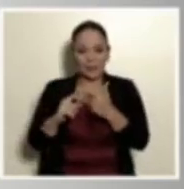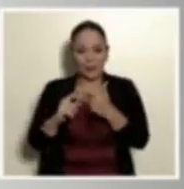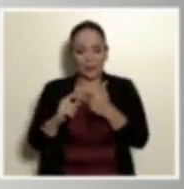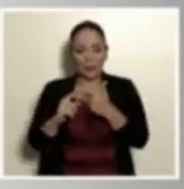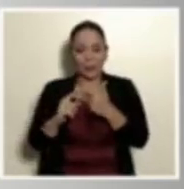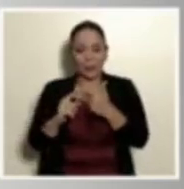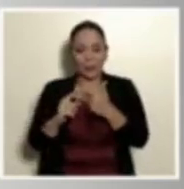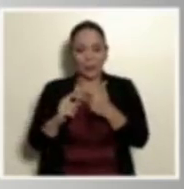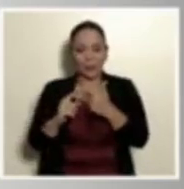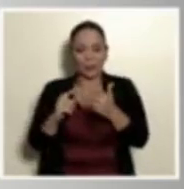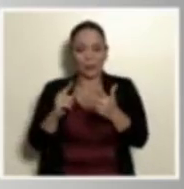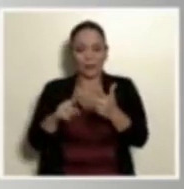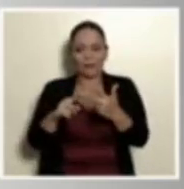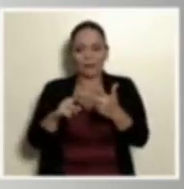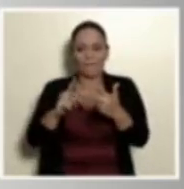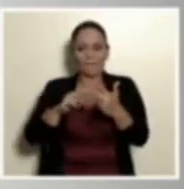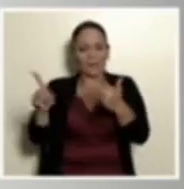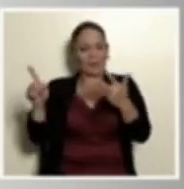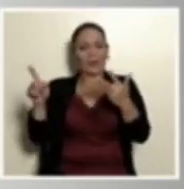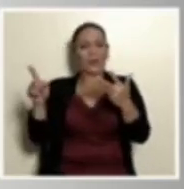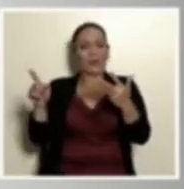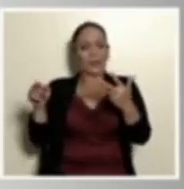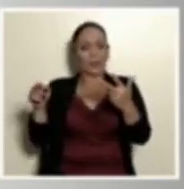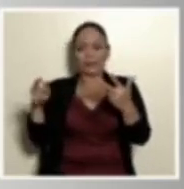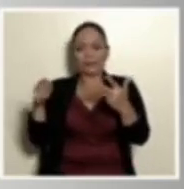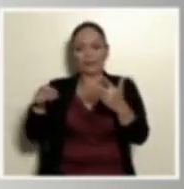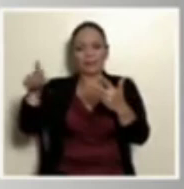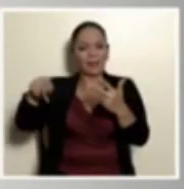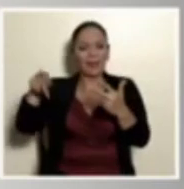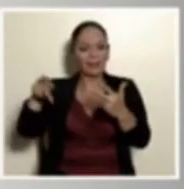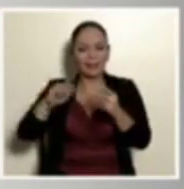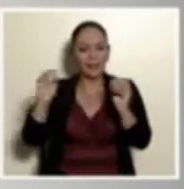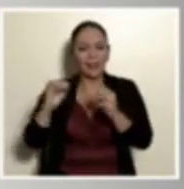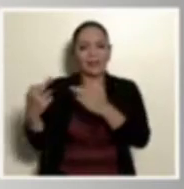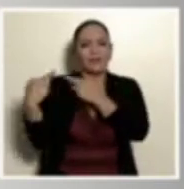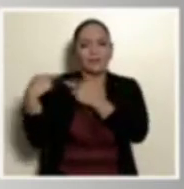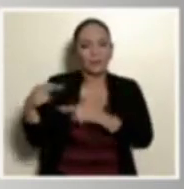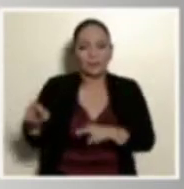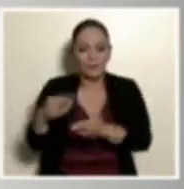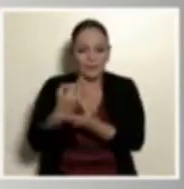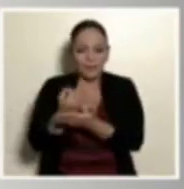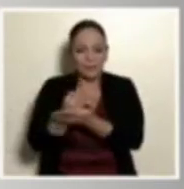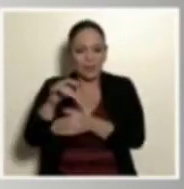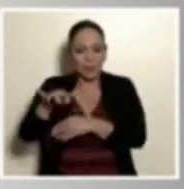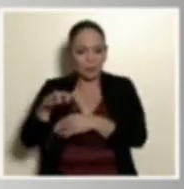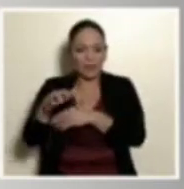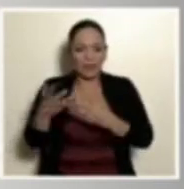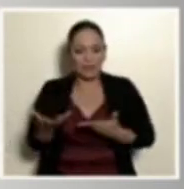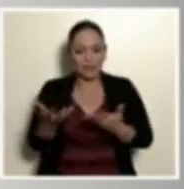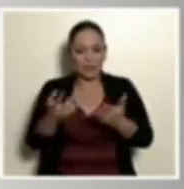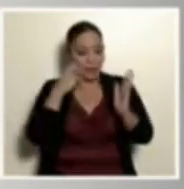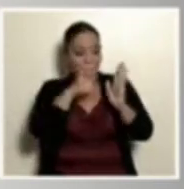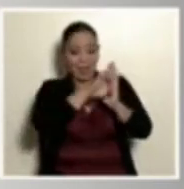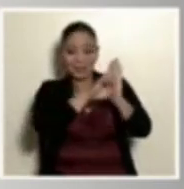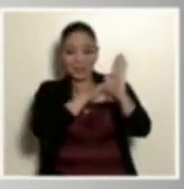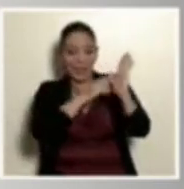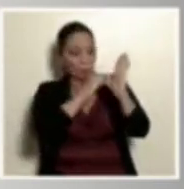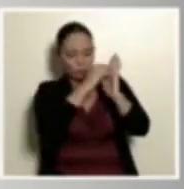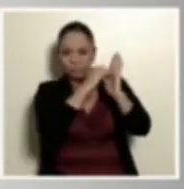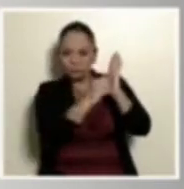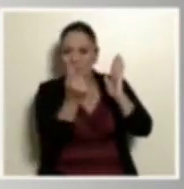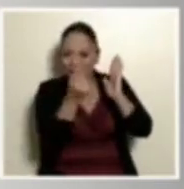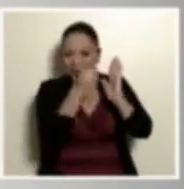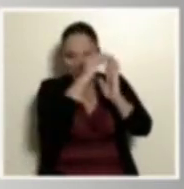¿Por qué lo llamamos irresponsabilidad financiero-contable? Porque los estados financieros no cumplen hoy con las